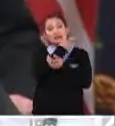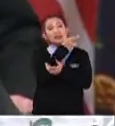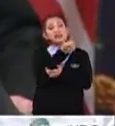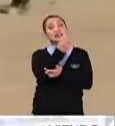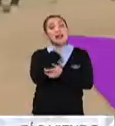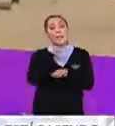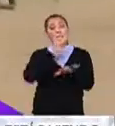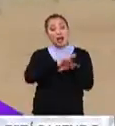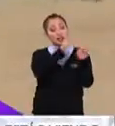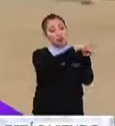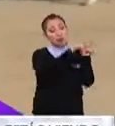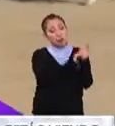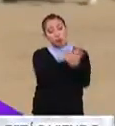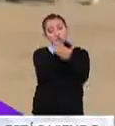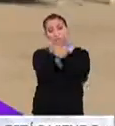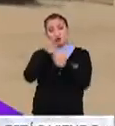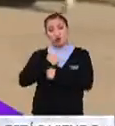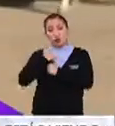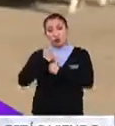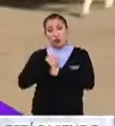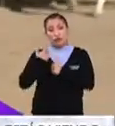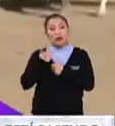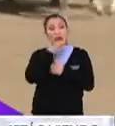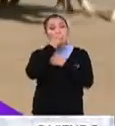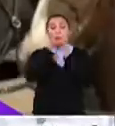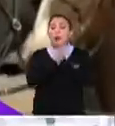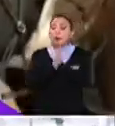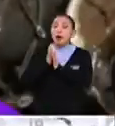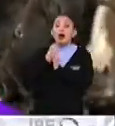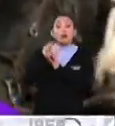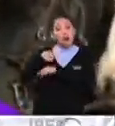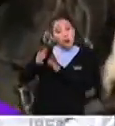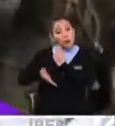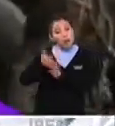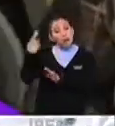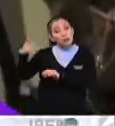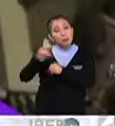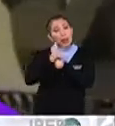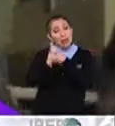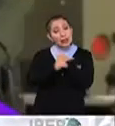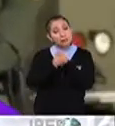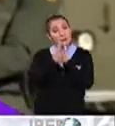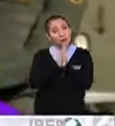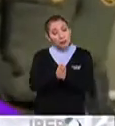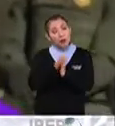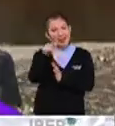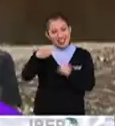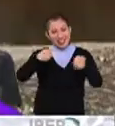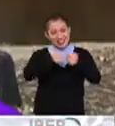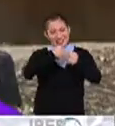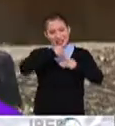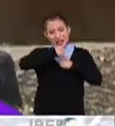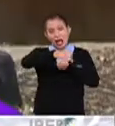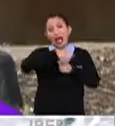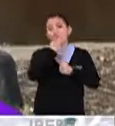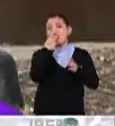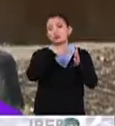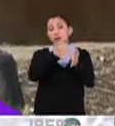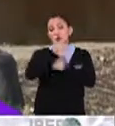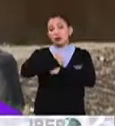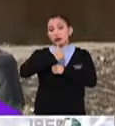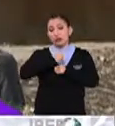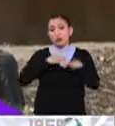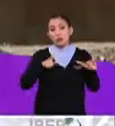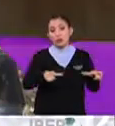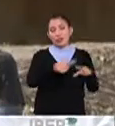que más tropas van en camino e instó a los migrantes a regresar. Recordamos que en la línea fronteriza ya se encuentran 2,000 soldados